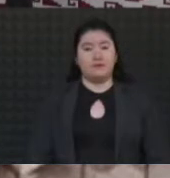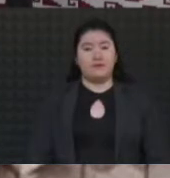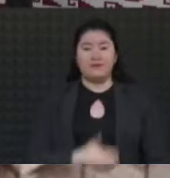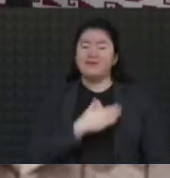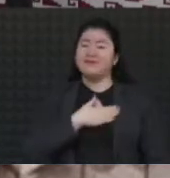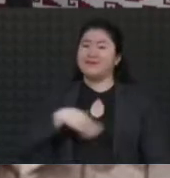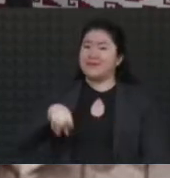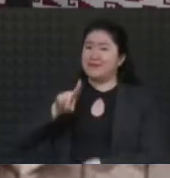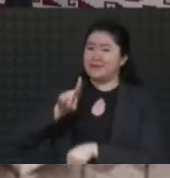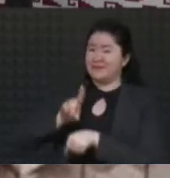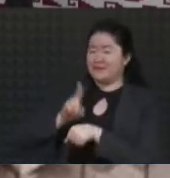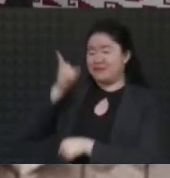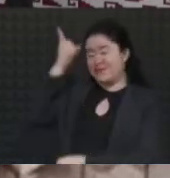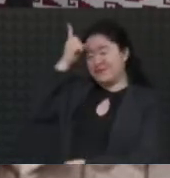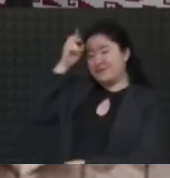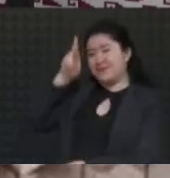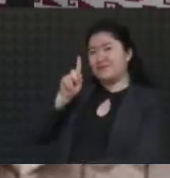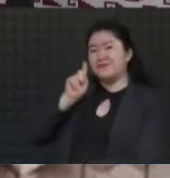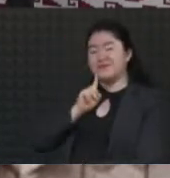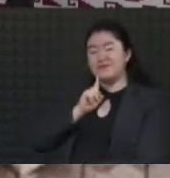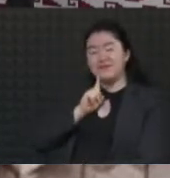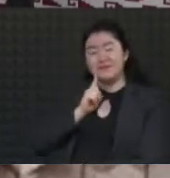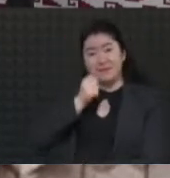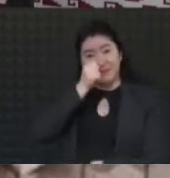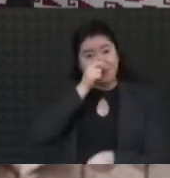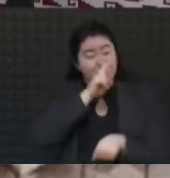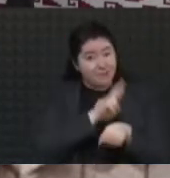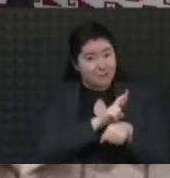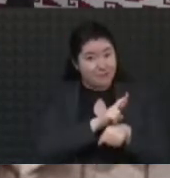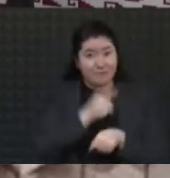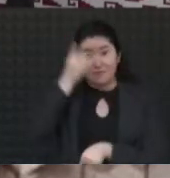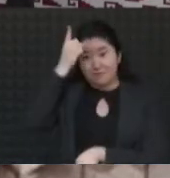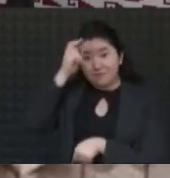Buenos días, doctora. Buenos días, secretario, director del Metro.